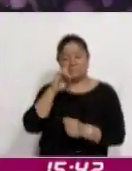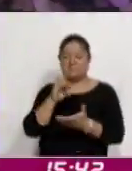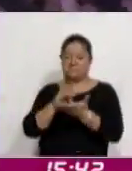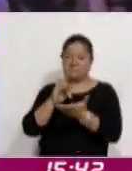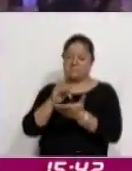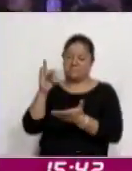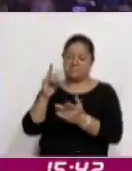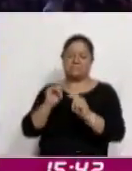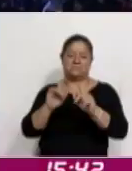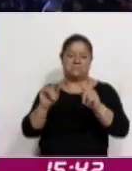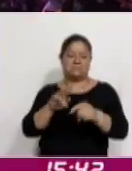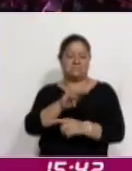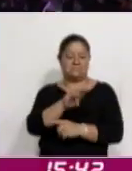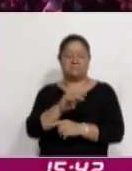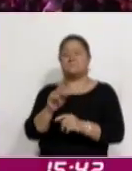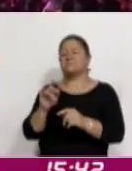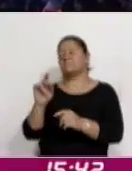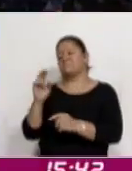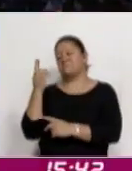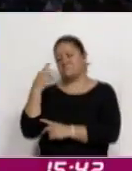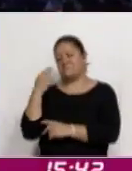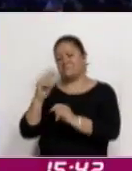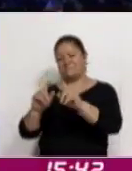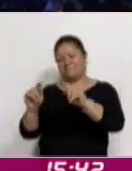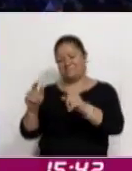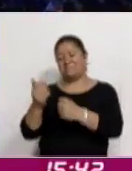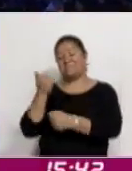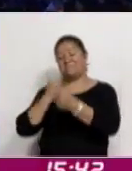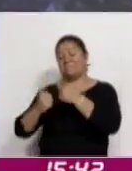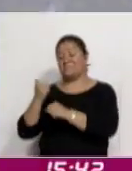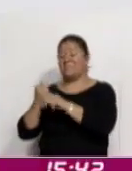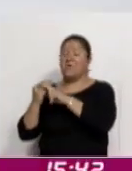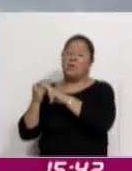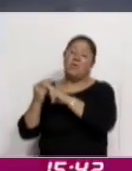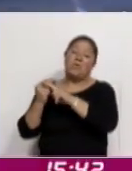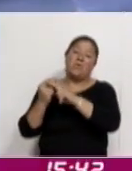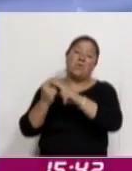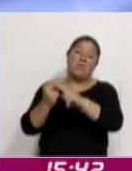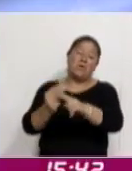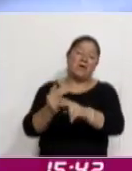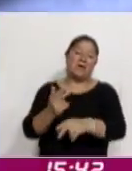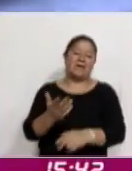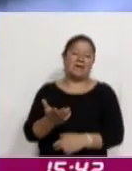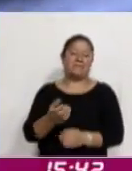a Tlaxcala Televisión y Radio Tlaxcala por tantos años de compañía.